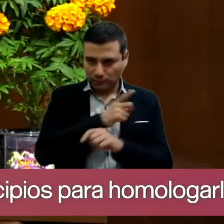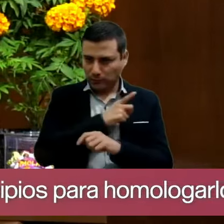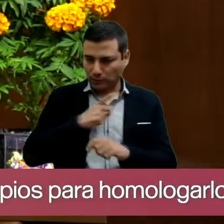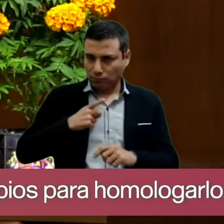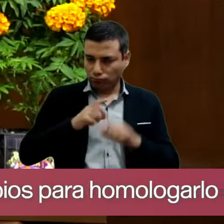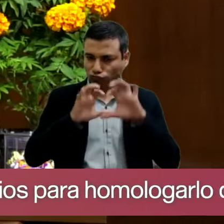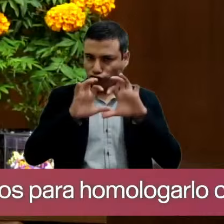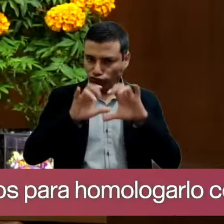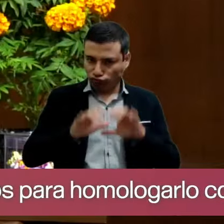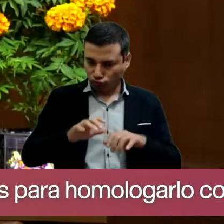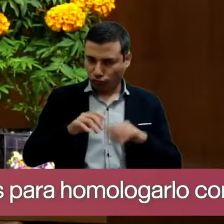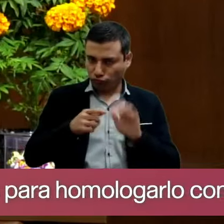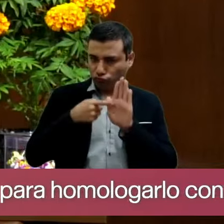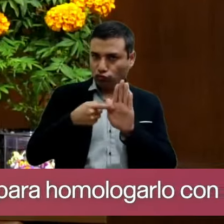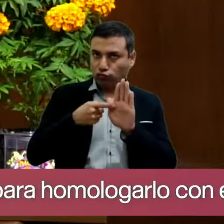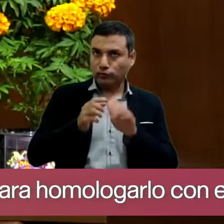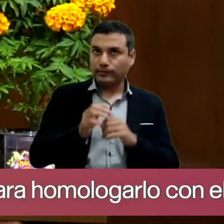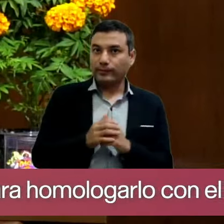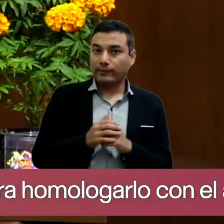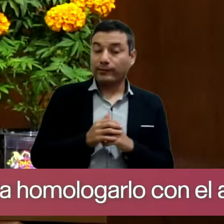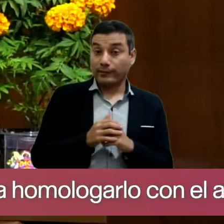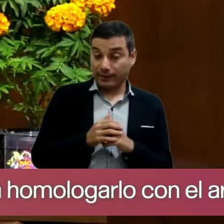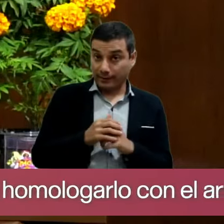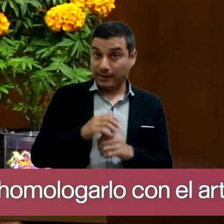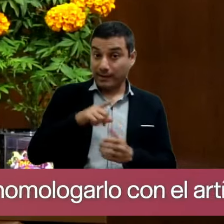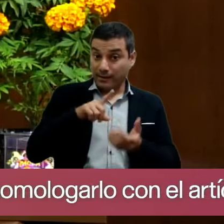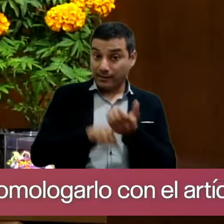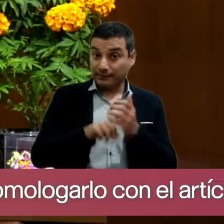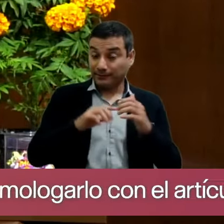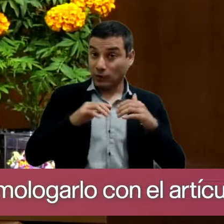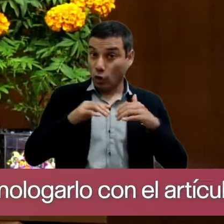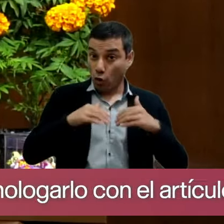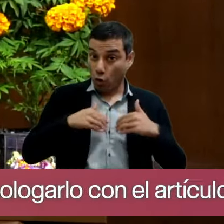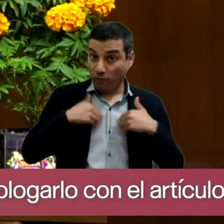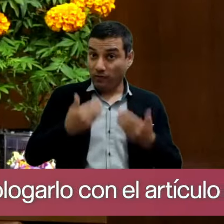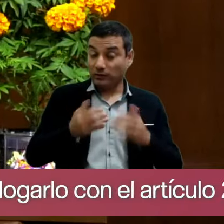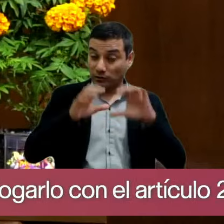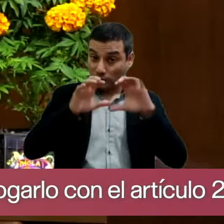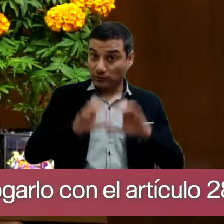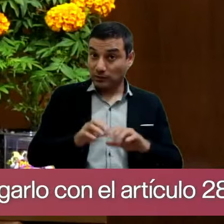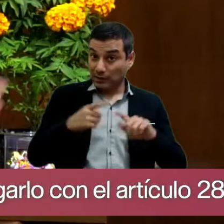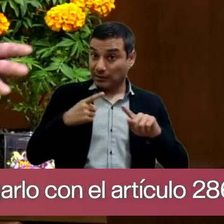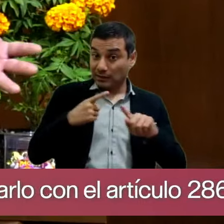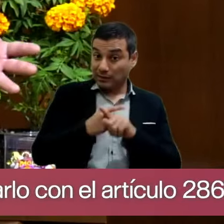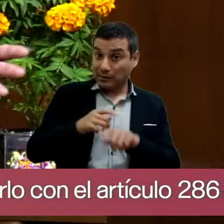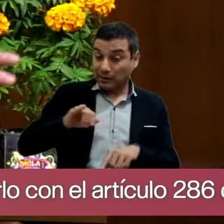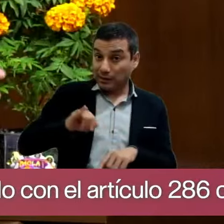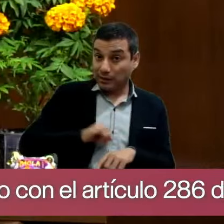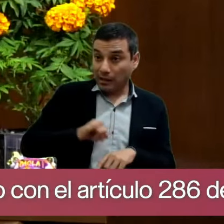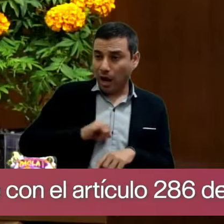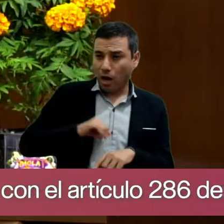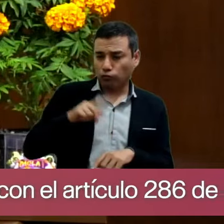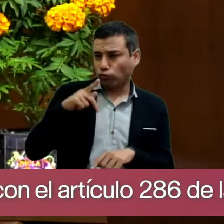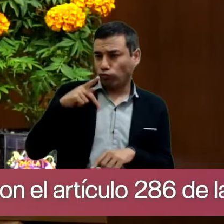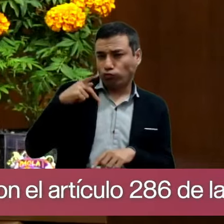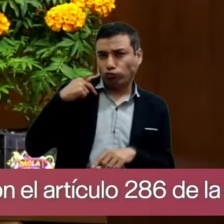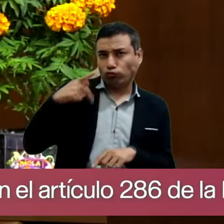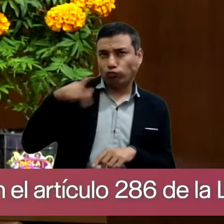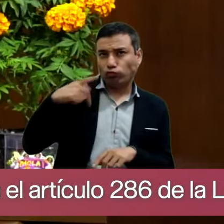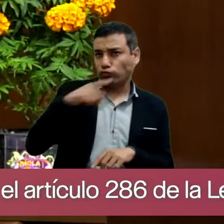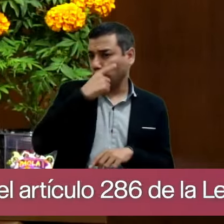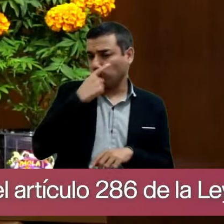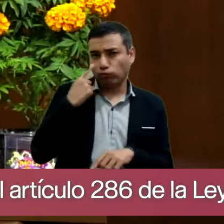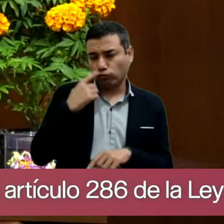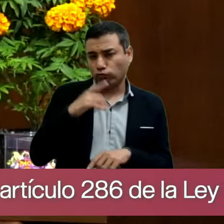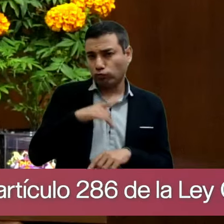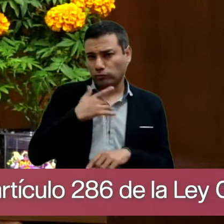cual la declaración de conflicto de intereses es discrecional, es decir, el que quiere lo